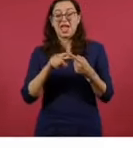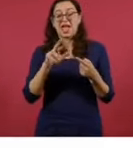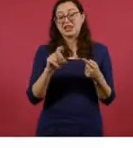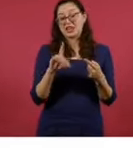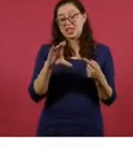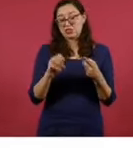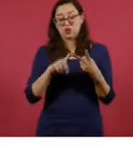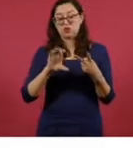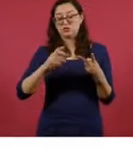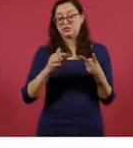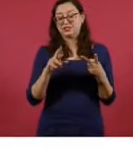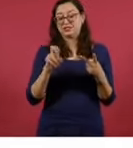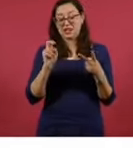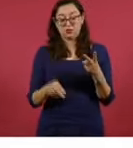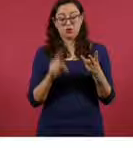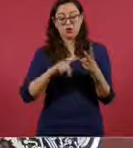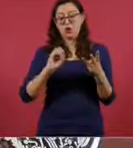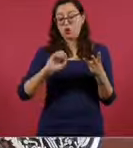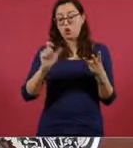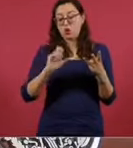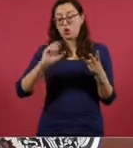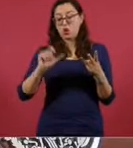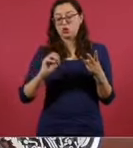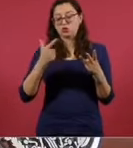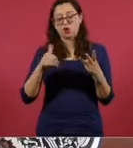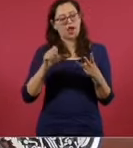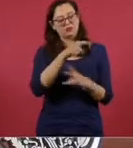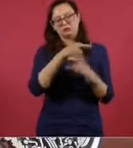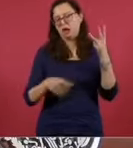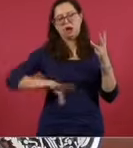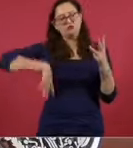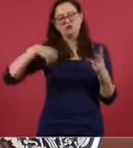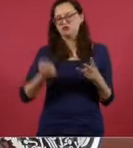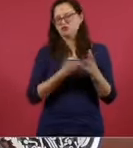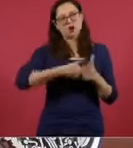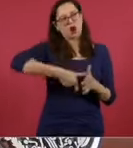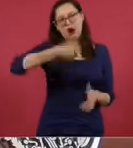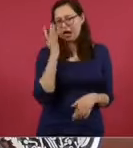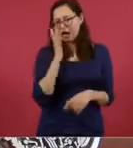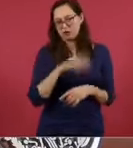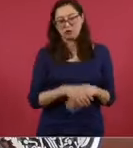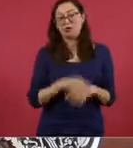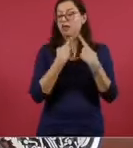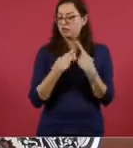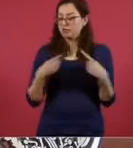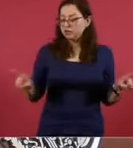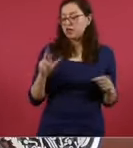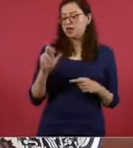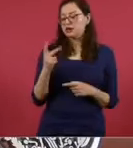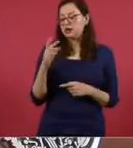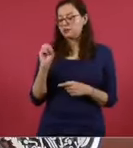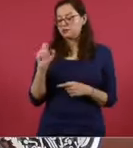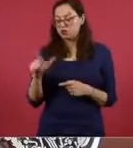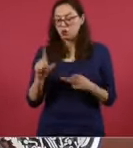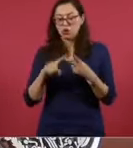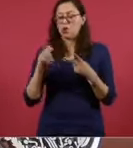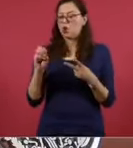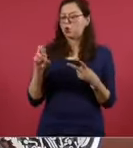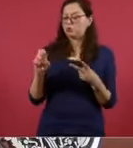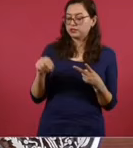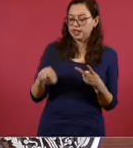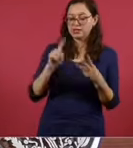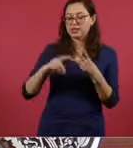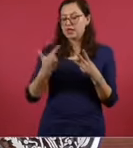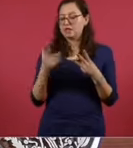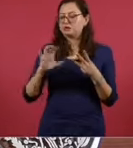Oxogas como las estaciones de servicio, las franquicias con los indicadores de ganancia más altos, y tenemos por el contrario a Repsol, Orsan y G500 con los indicadores